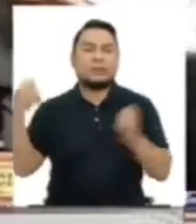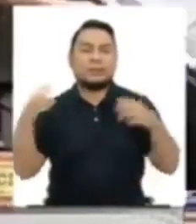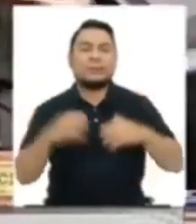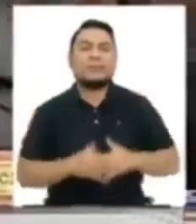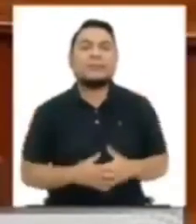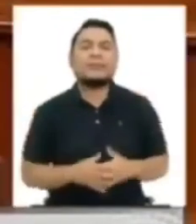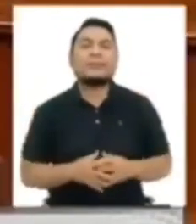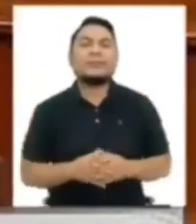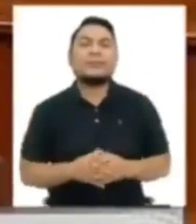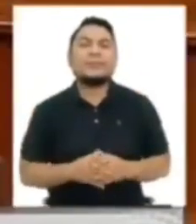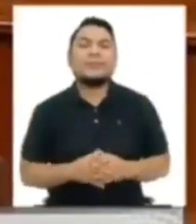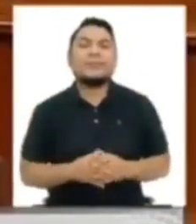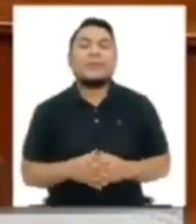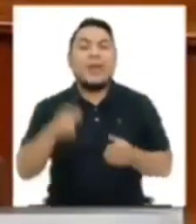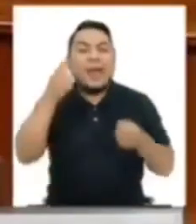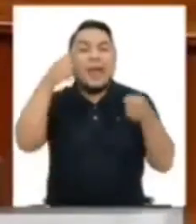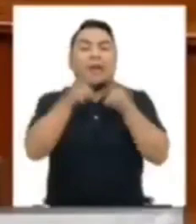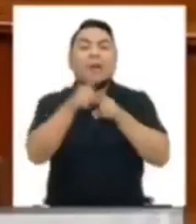Huayricuna, paraicuna.